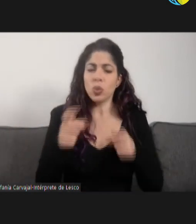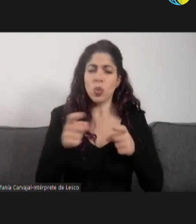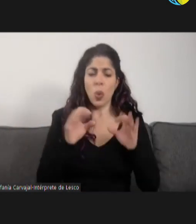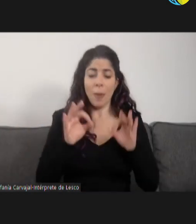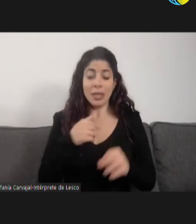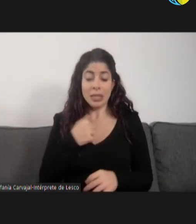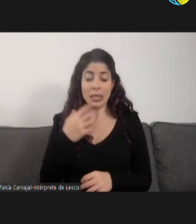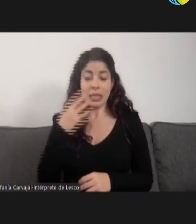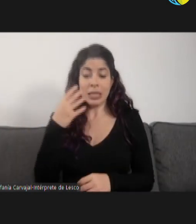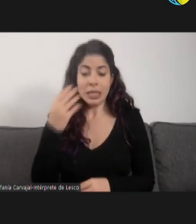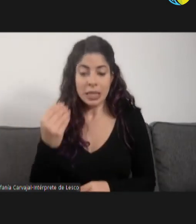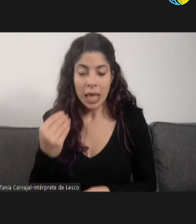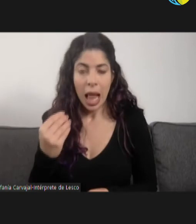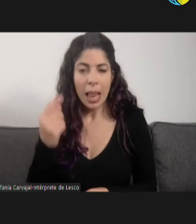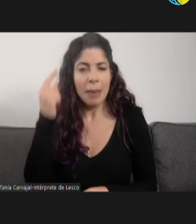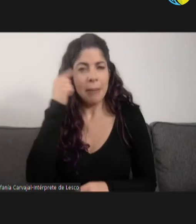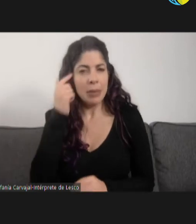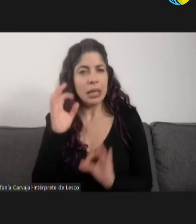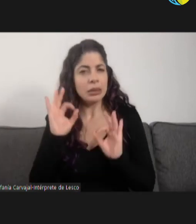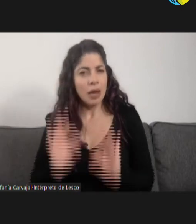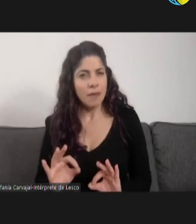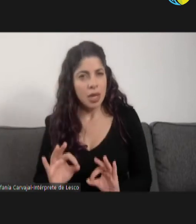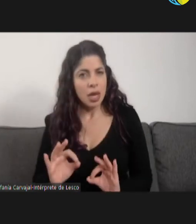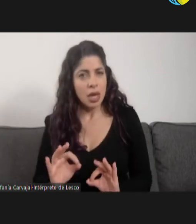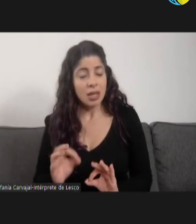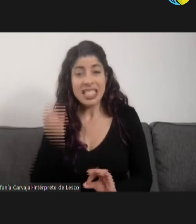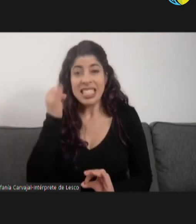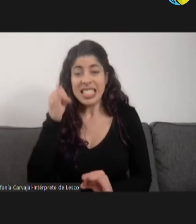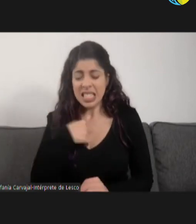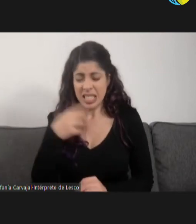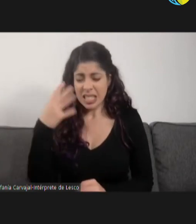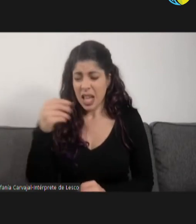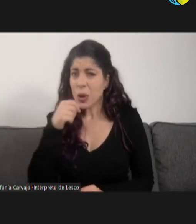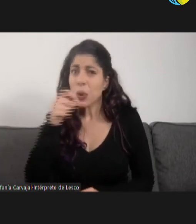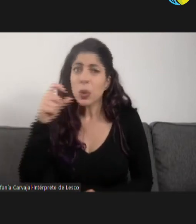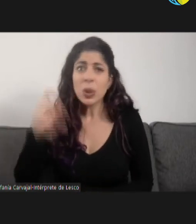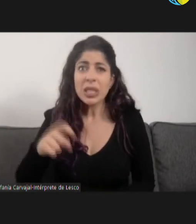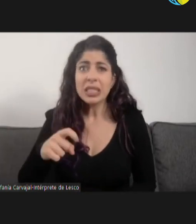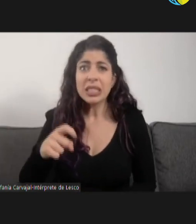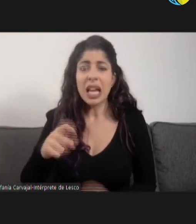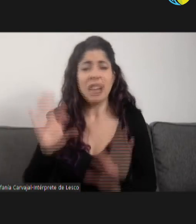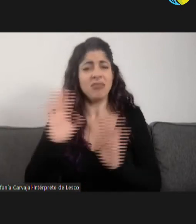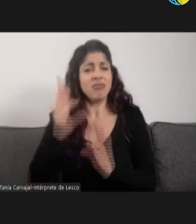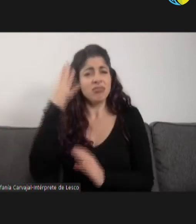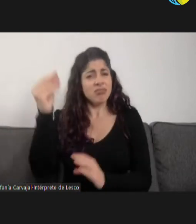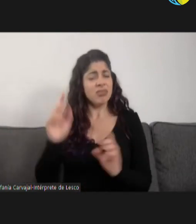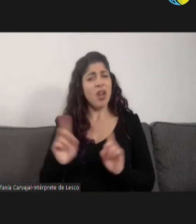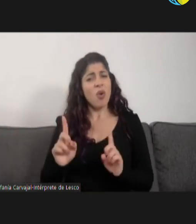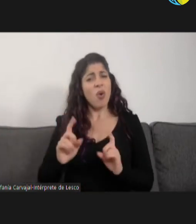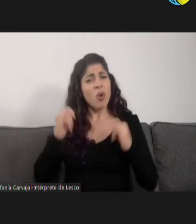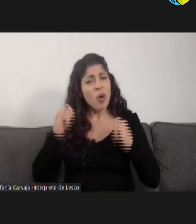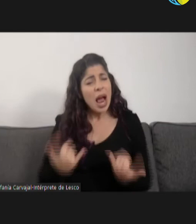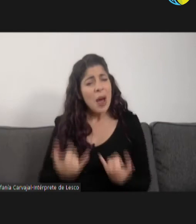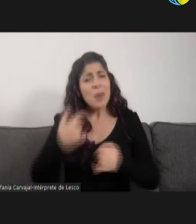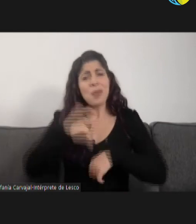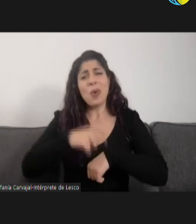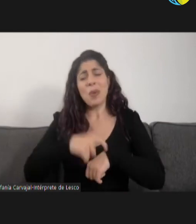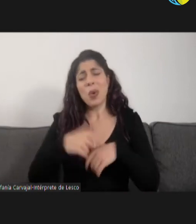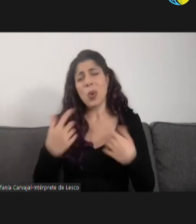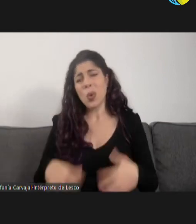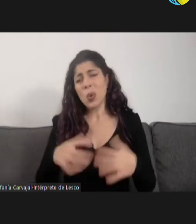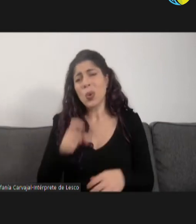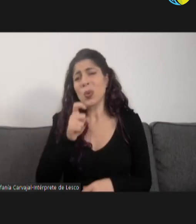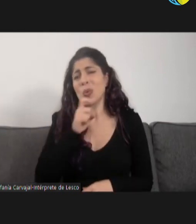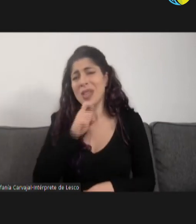que hagamos y que de verdad, si no son cosas esenciales, no nos movilicemos. Este es un momento súper difícil para el